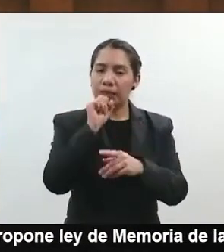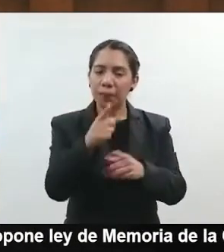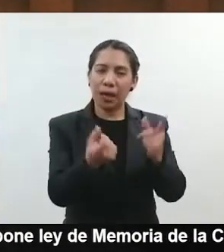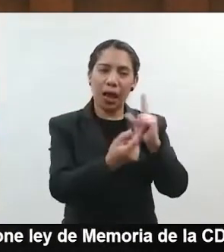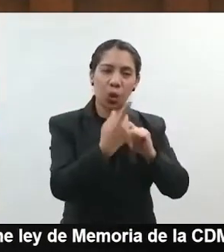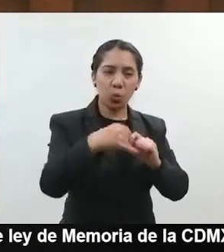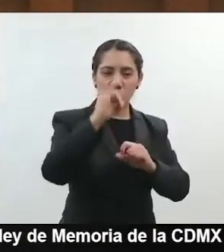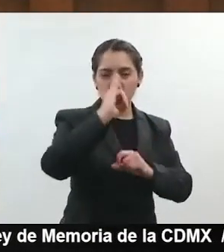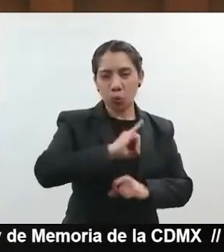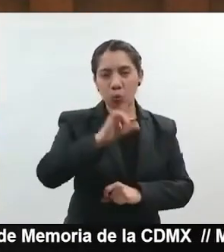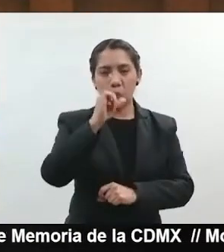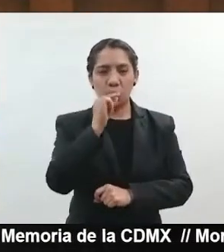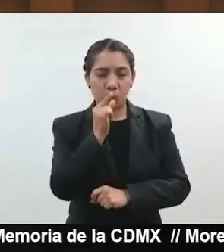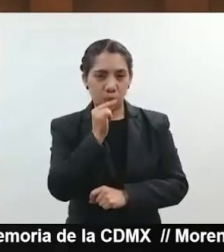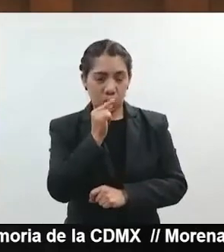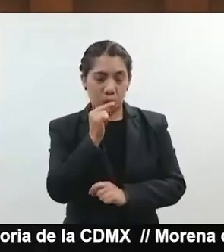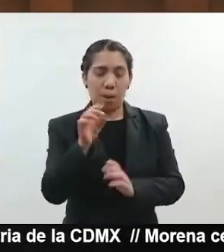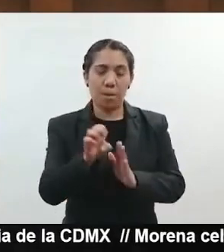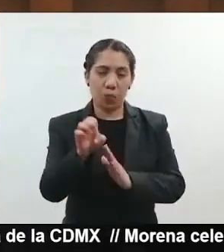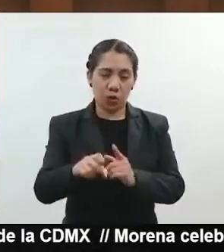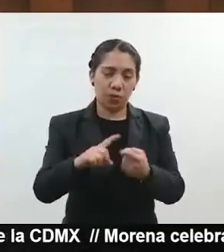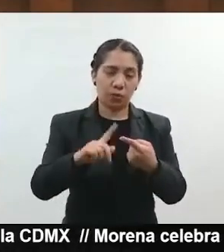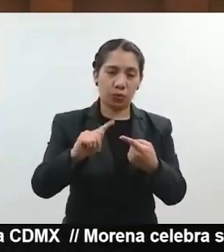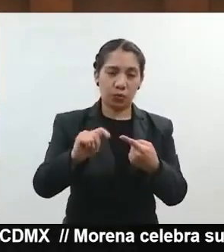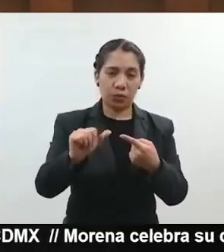Tasco, Cocula e Iguala,